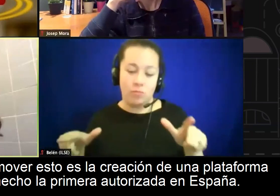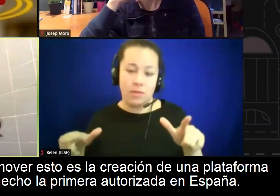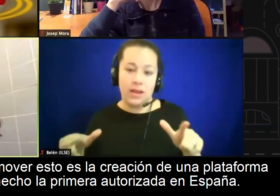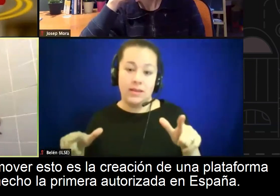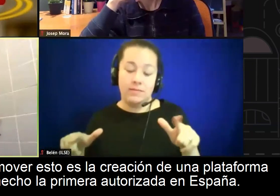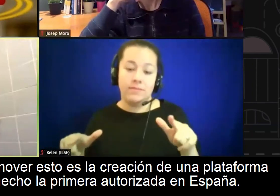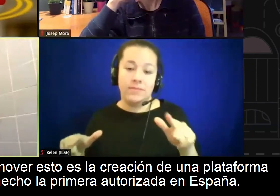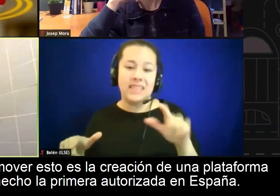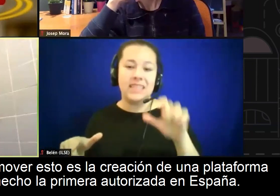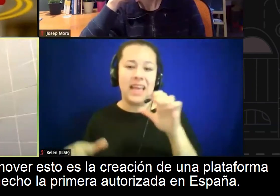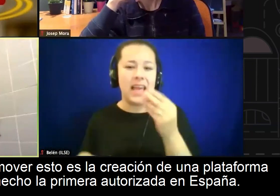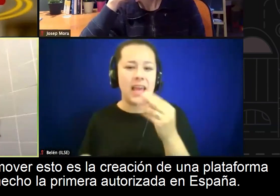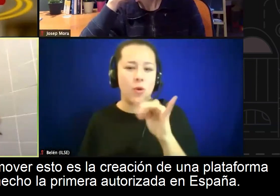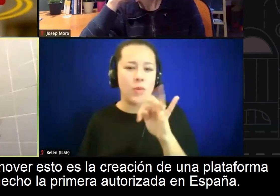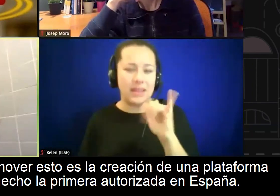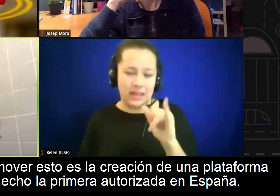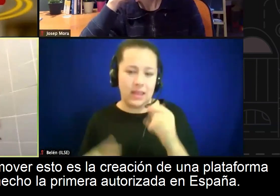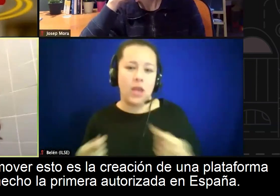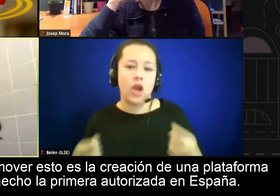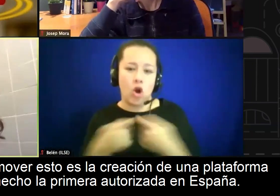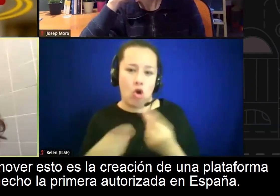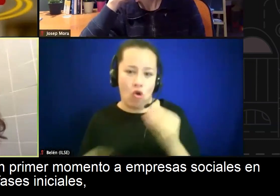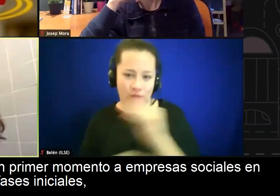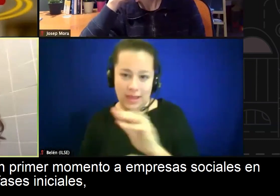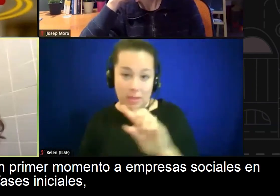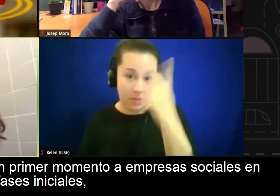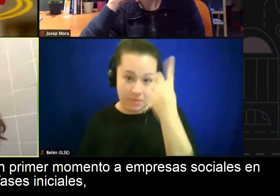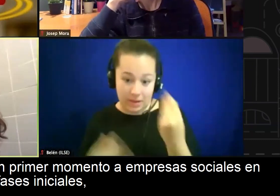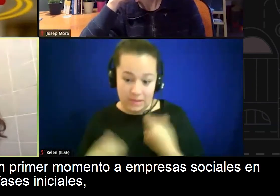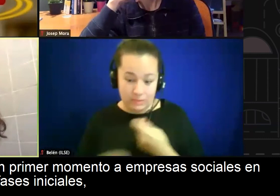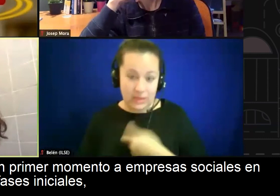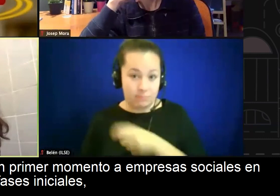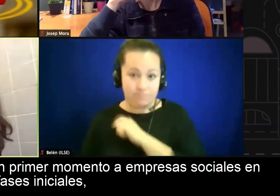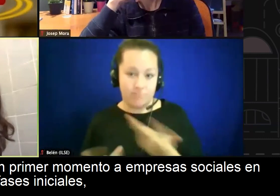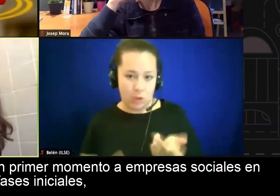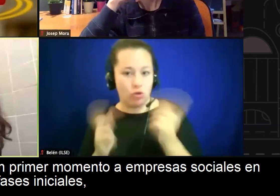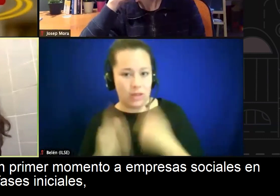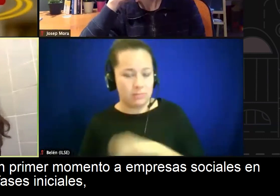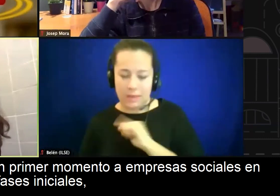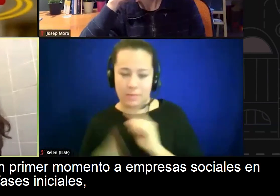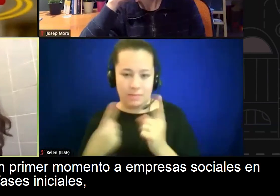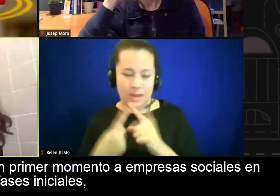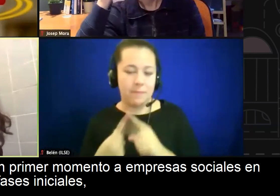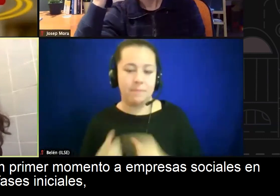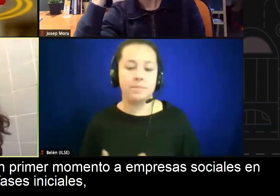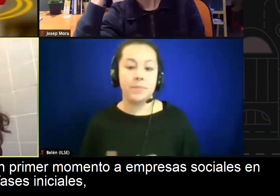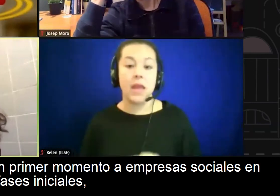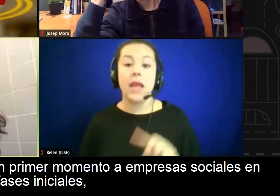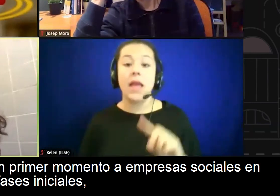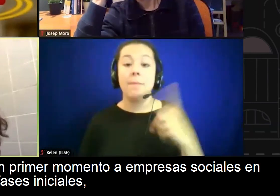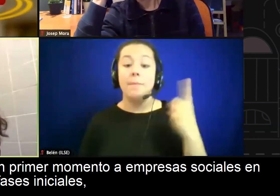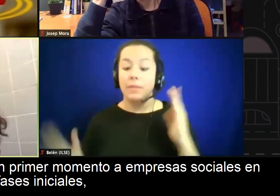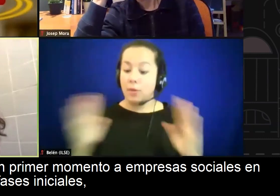hecho fue la primera autorizada en España. Entonces, nos dirigimos en un primer momento en